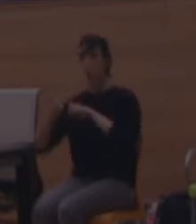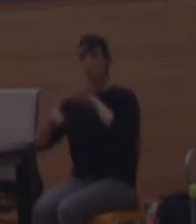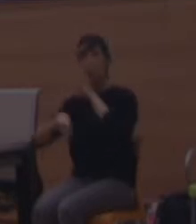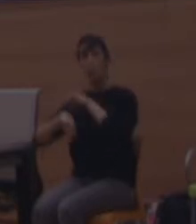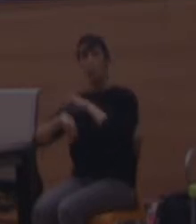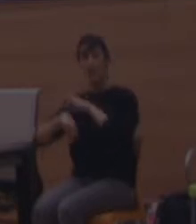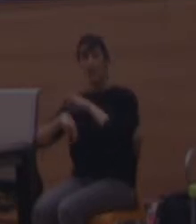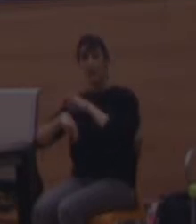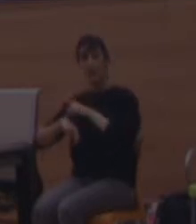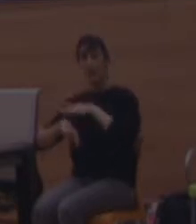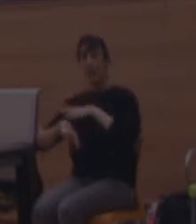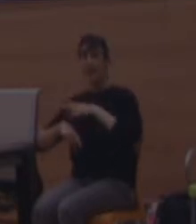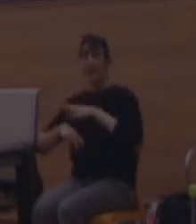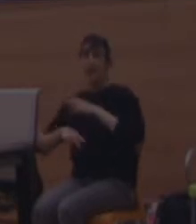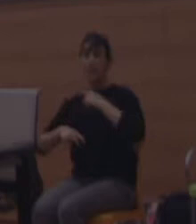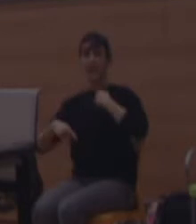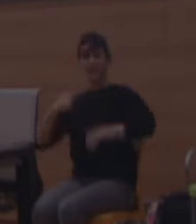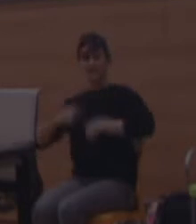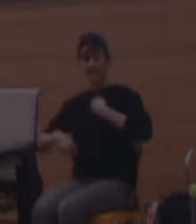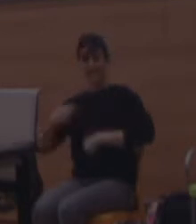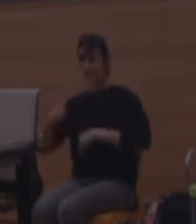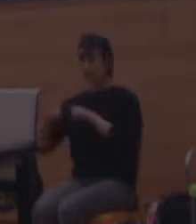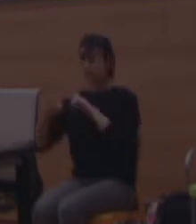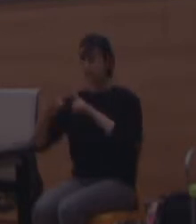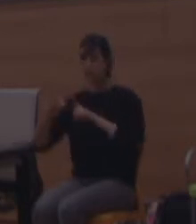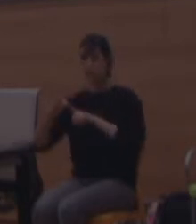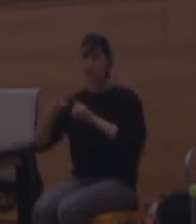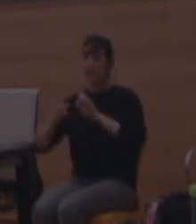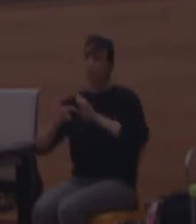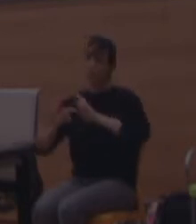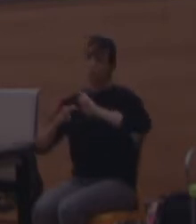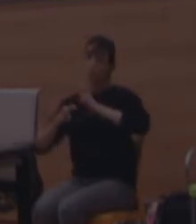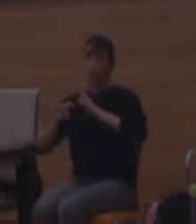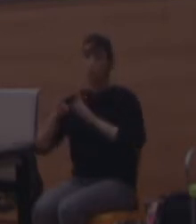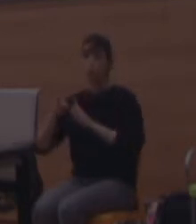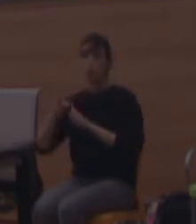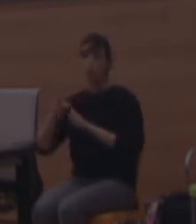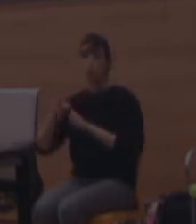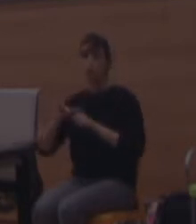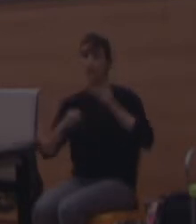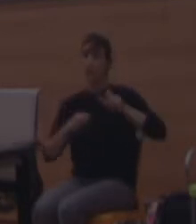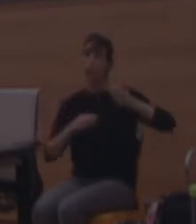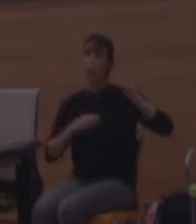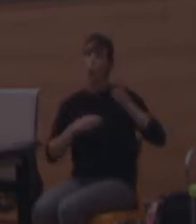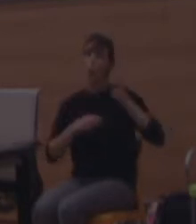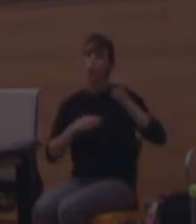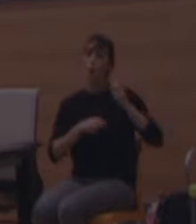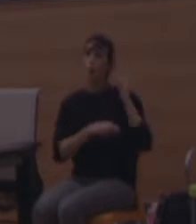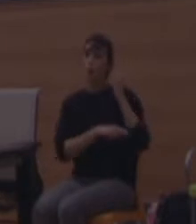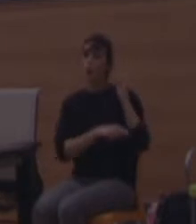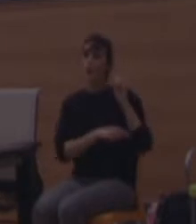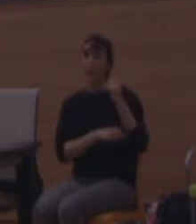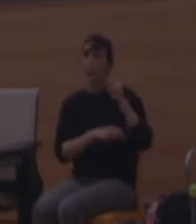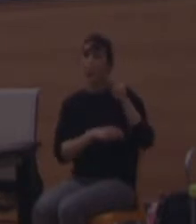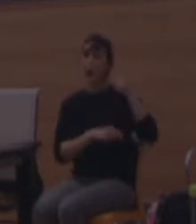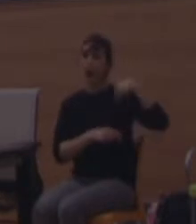vascular periférica y por otro lado, como luego nos hablará otro de los ponentes, Juan Carlos, va a estar el